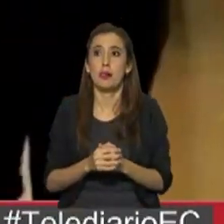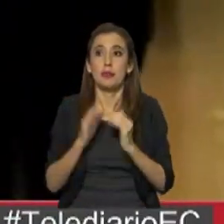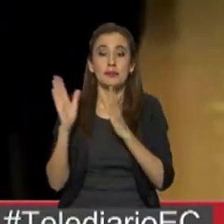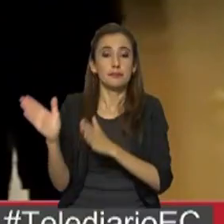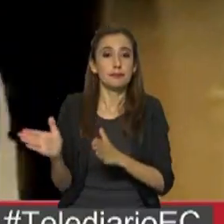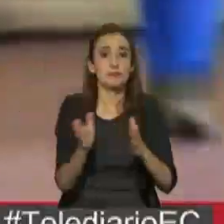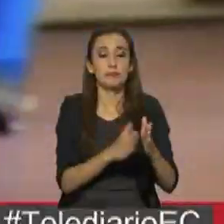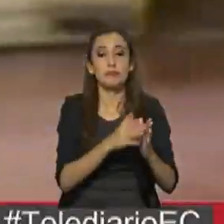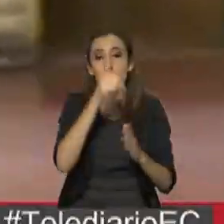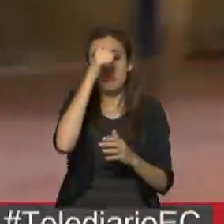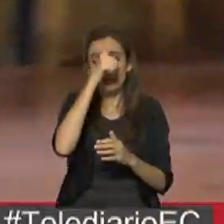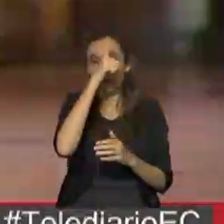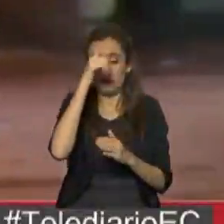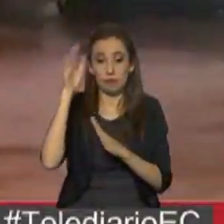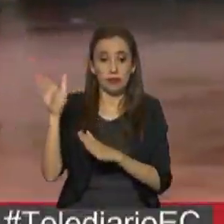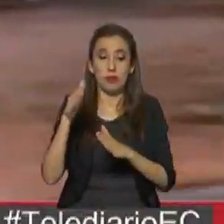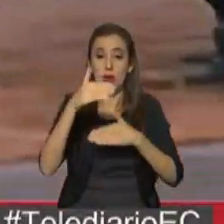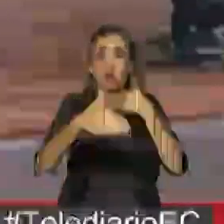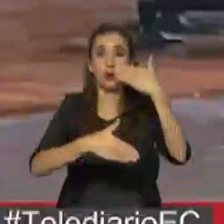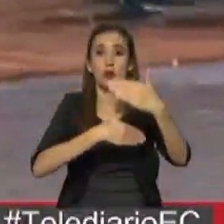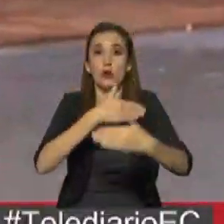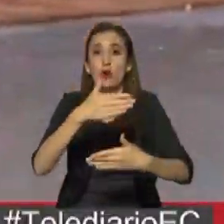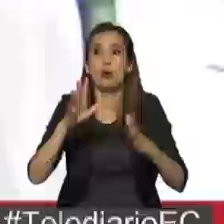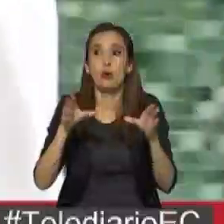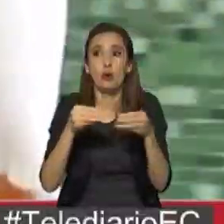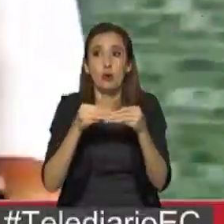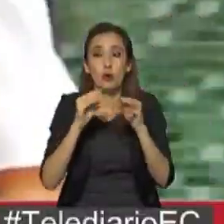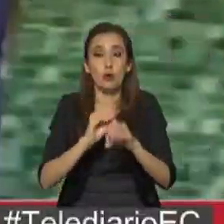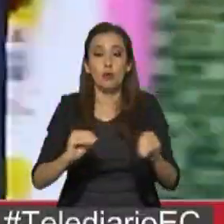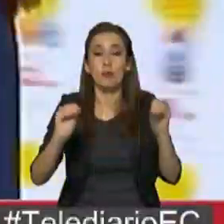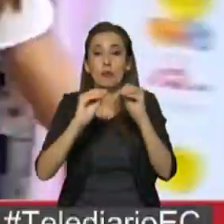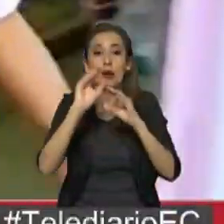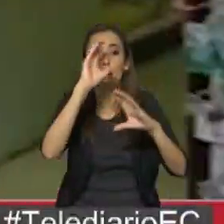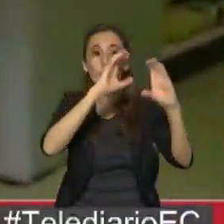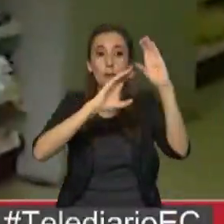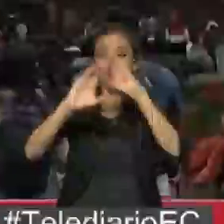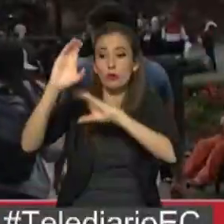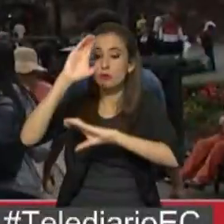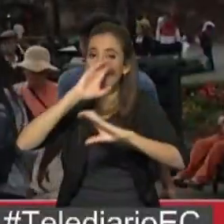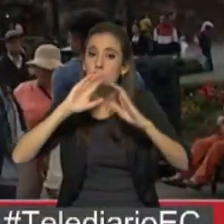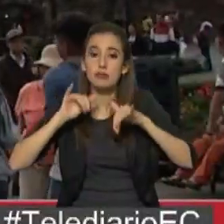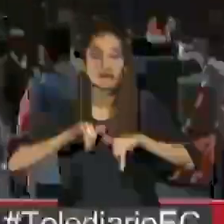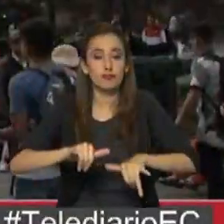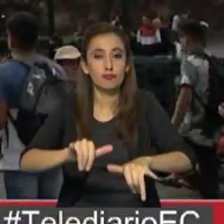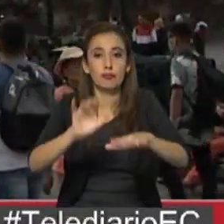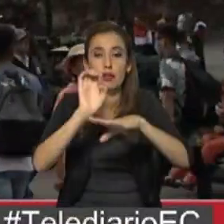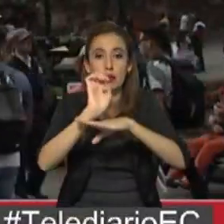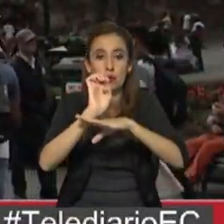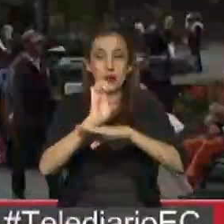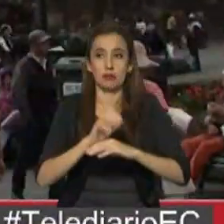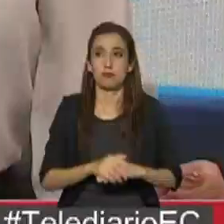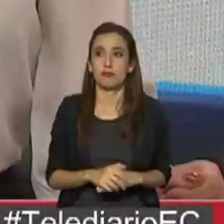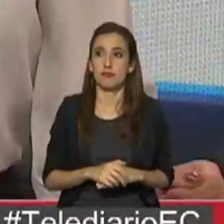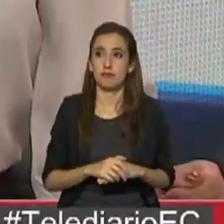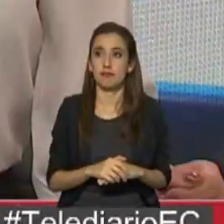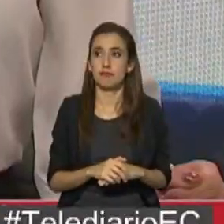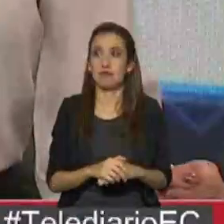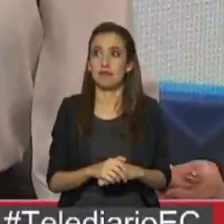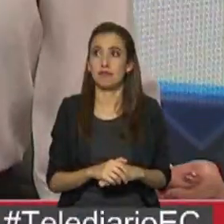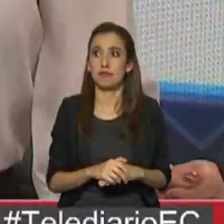domingo y con lo cual se suman de manera directa este apoyo que busca sacar adelante al ecuador a lejanos medios públicos